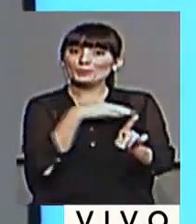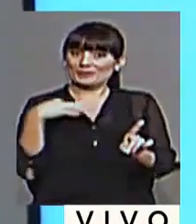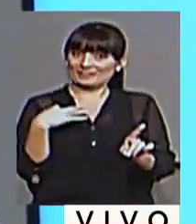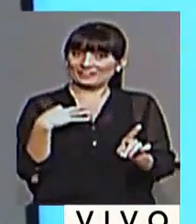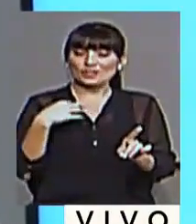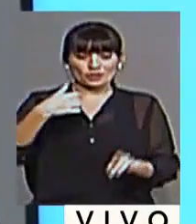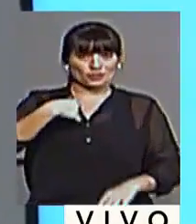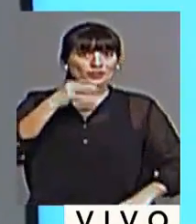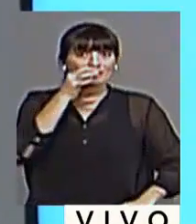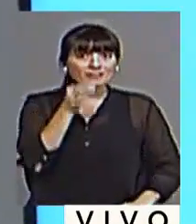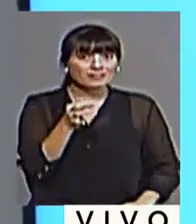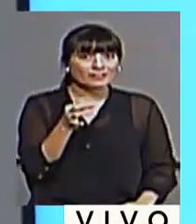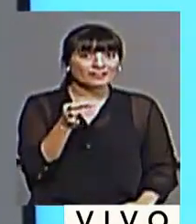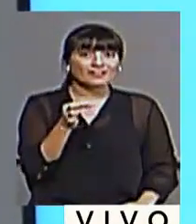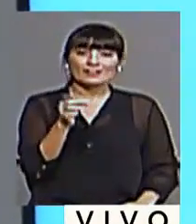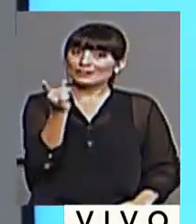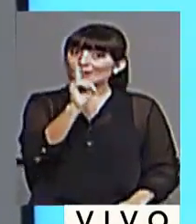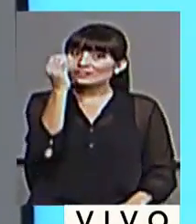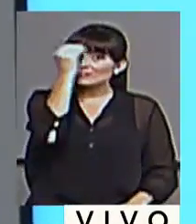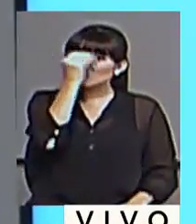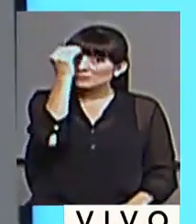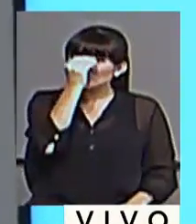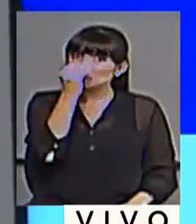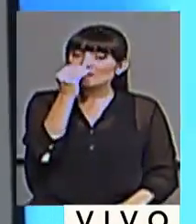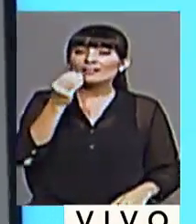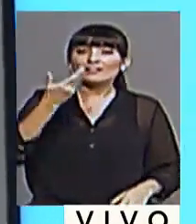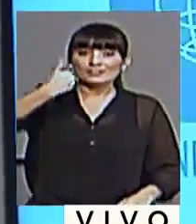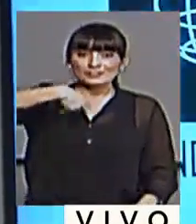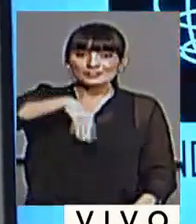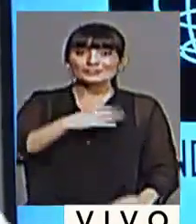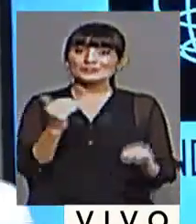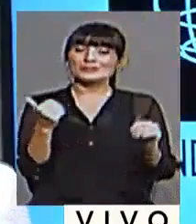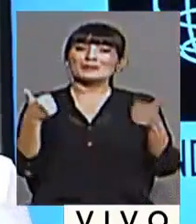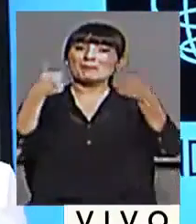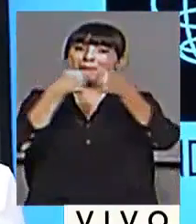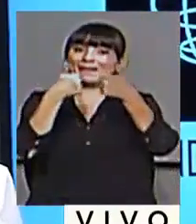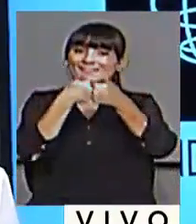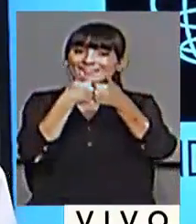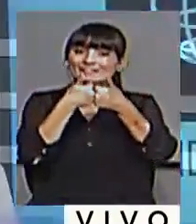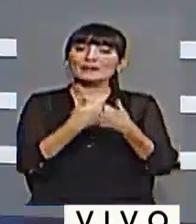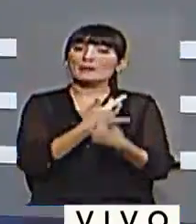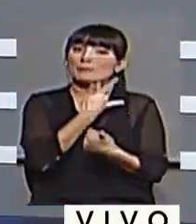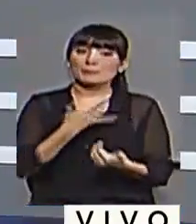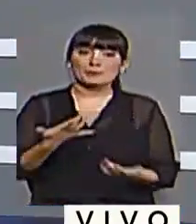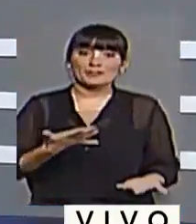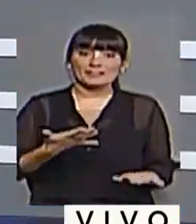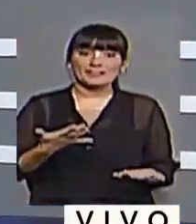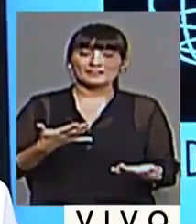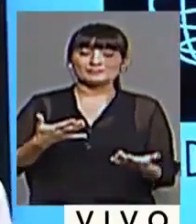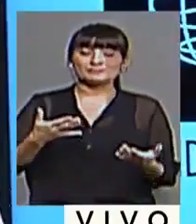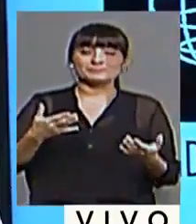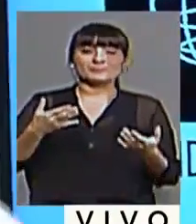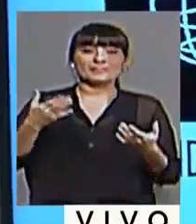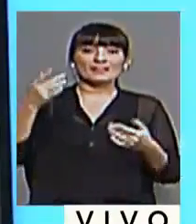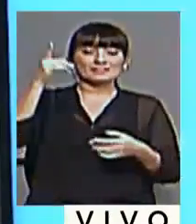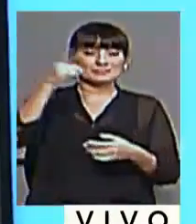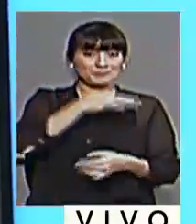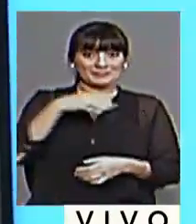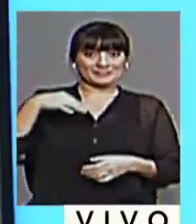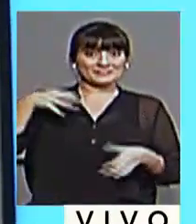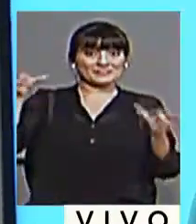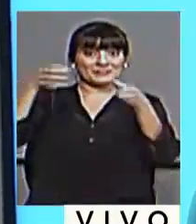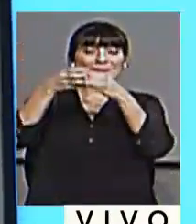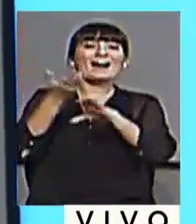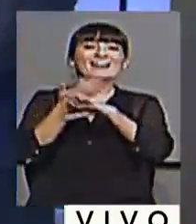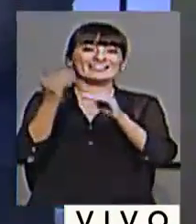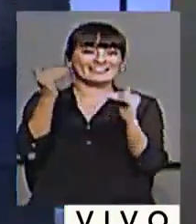Y yo le dije, no se preocupen, estamos empatados. Porque en el gabinete hay equilibrio en